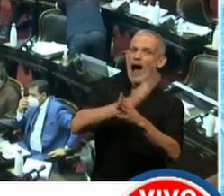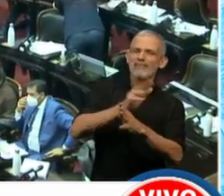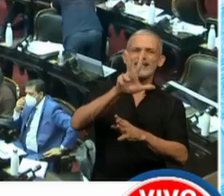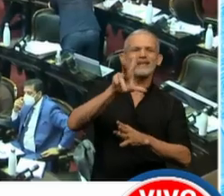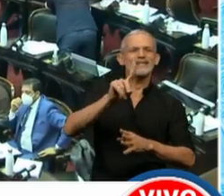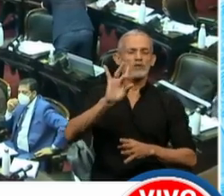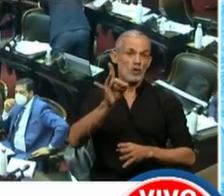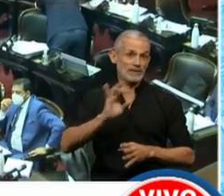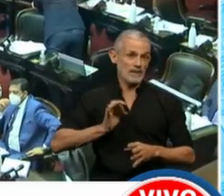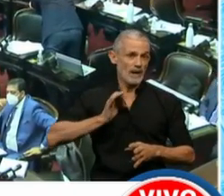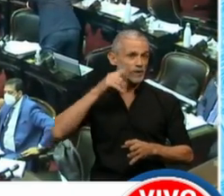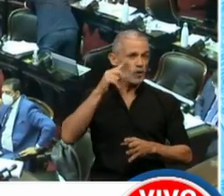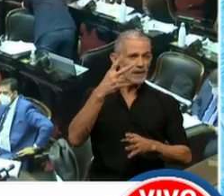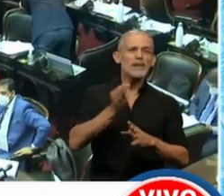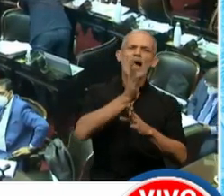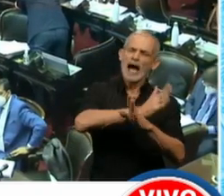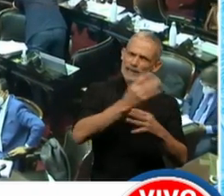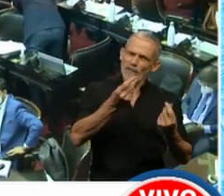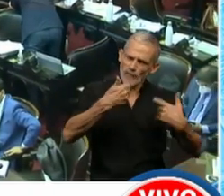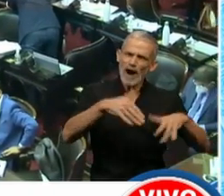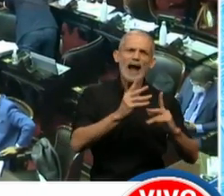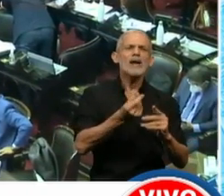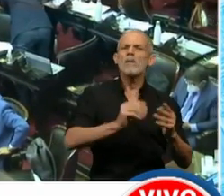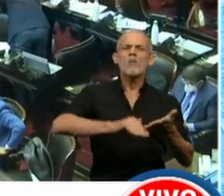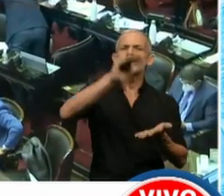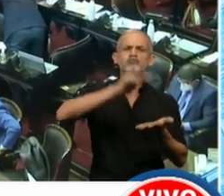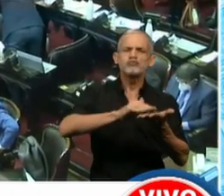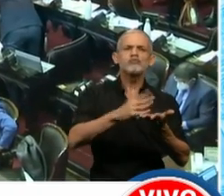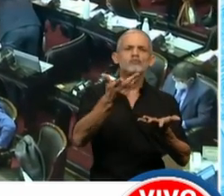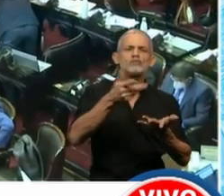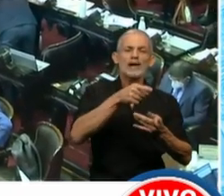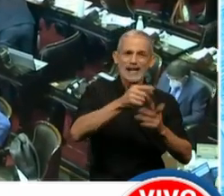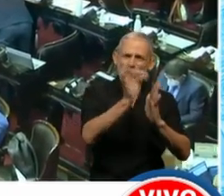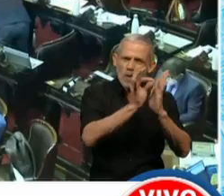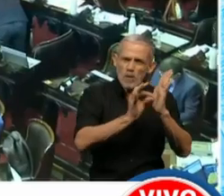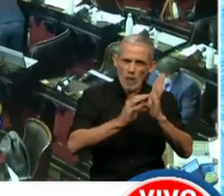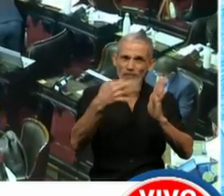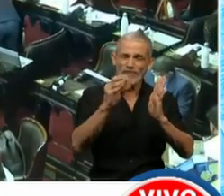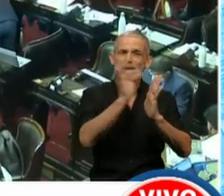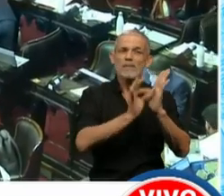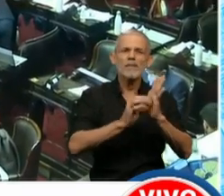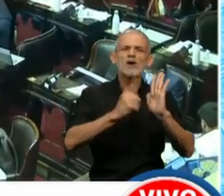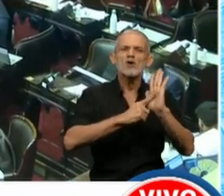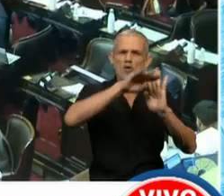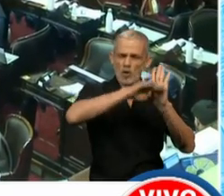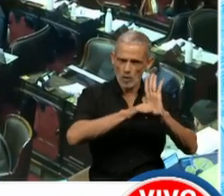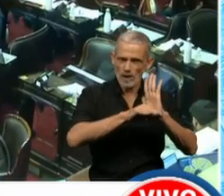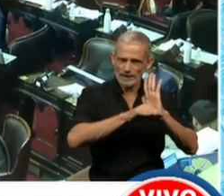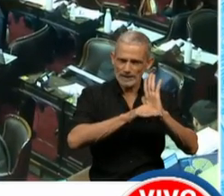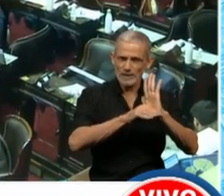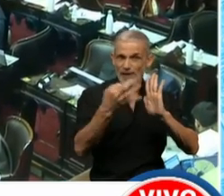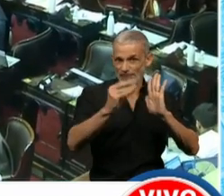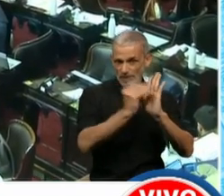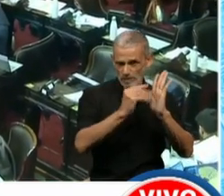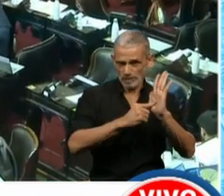31 de diciembre de 2020 cuyos montos o saldos se encuentran detallados en las normativas correspondientes